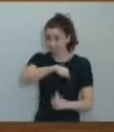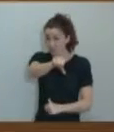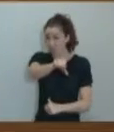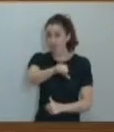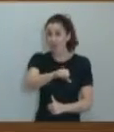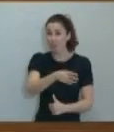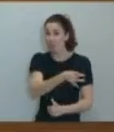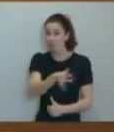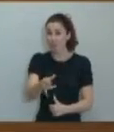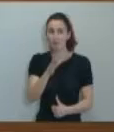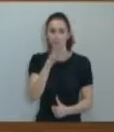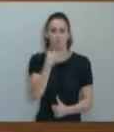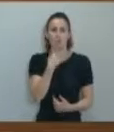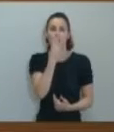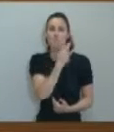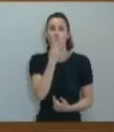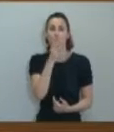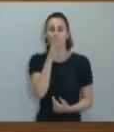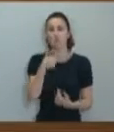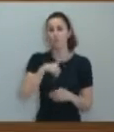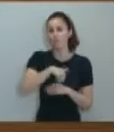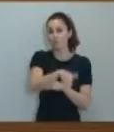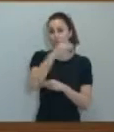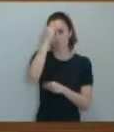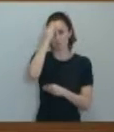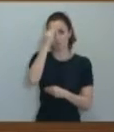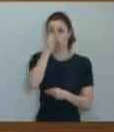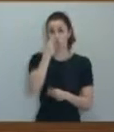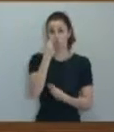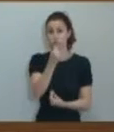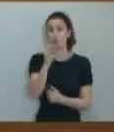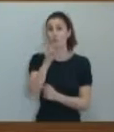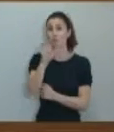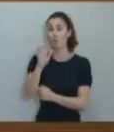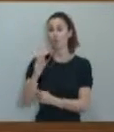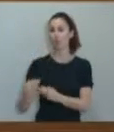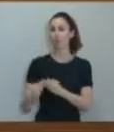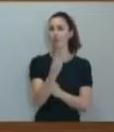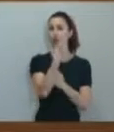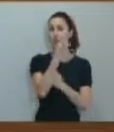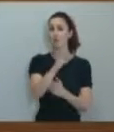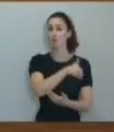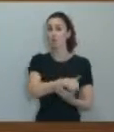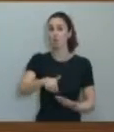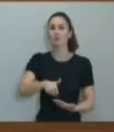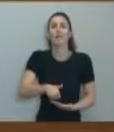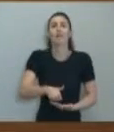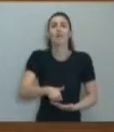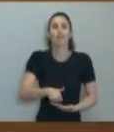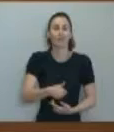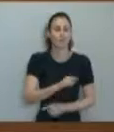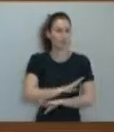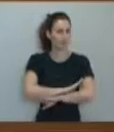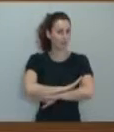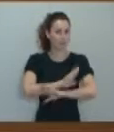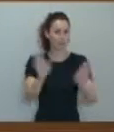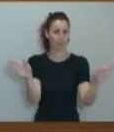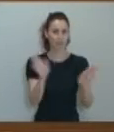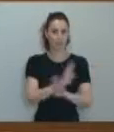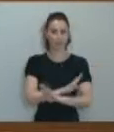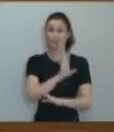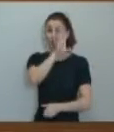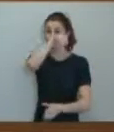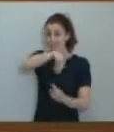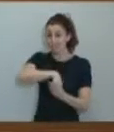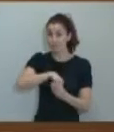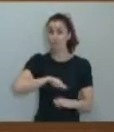Están comprometidos. Yo ya le digo, casi aventuro que no vamos a recibir de la Unión Europea esos 50 millones de euros que formaban parte